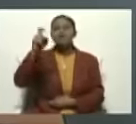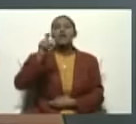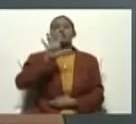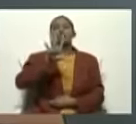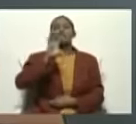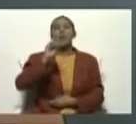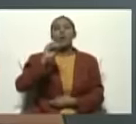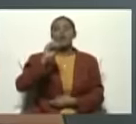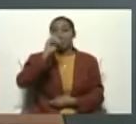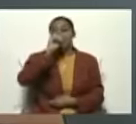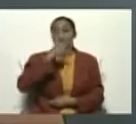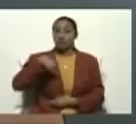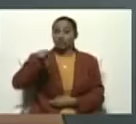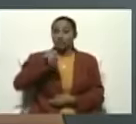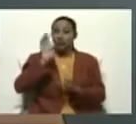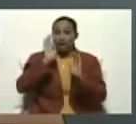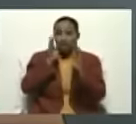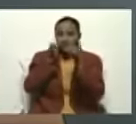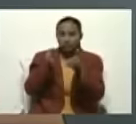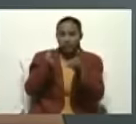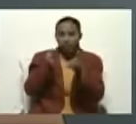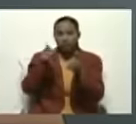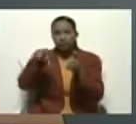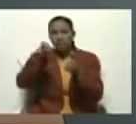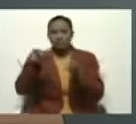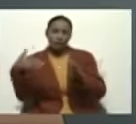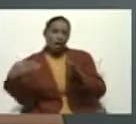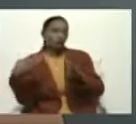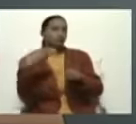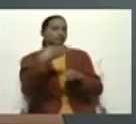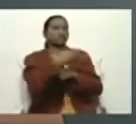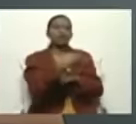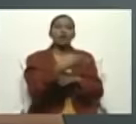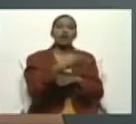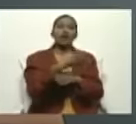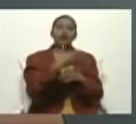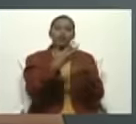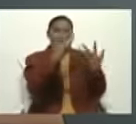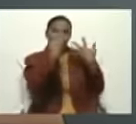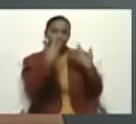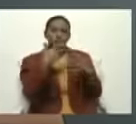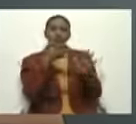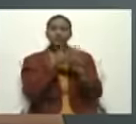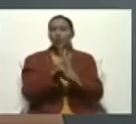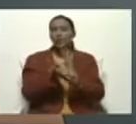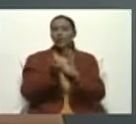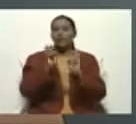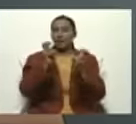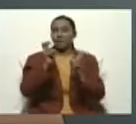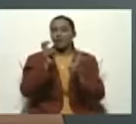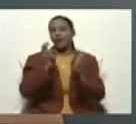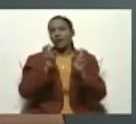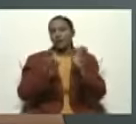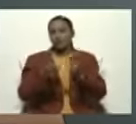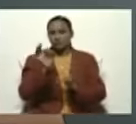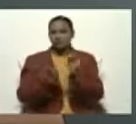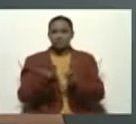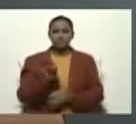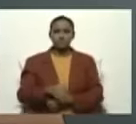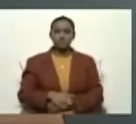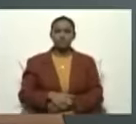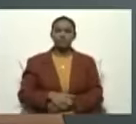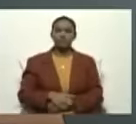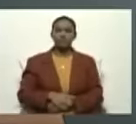que acuden a nuestro órgano. De manera presencial, nuestro pueblo siempre elige ir a la